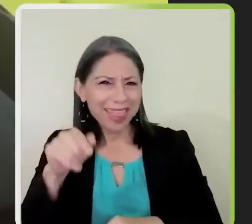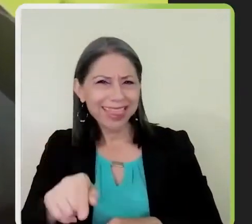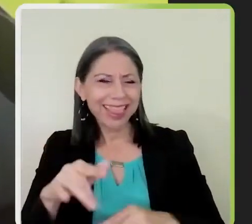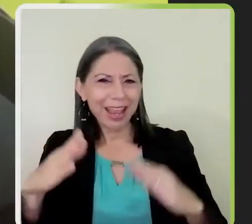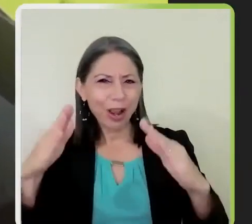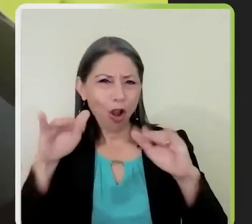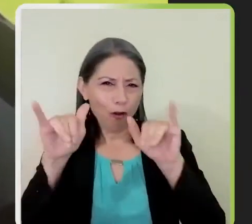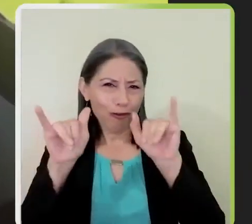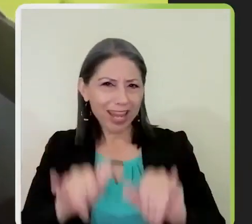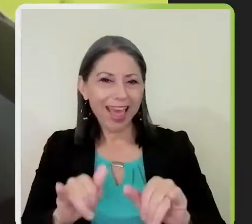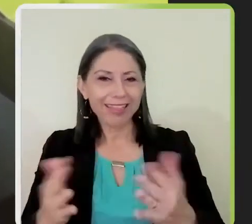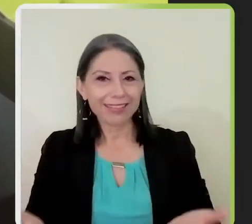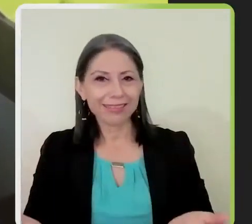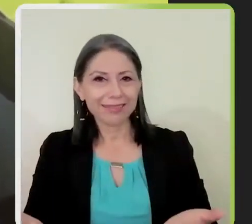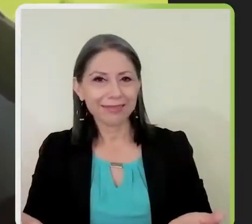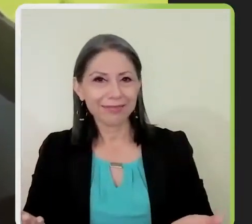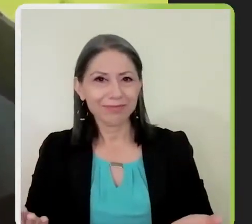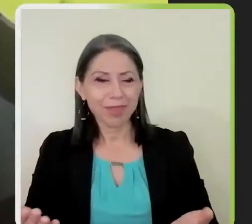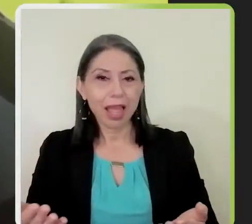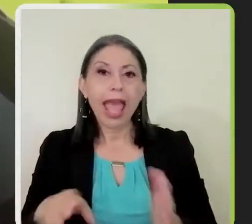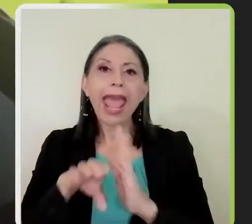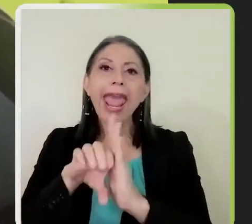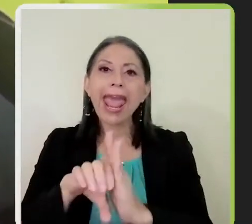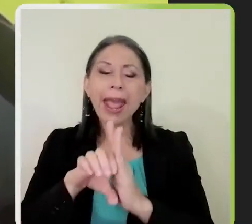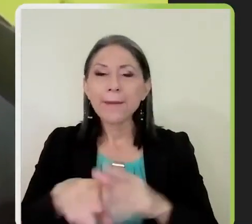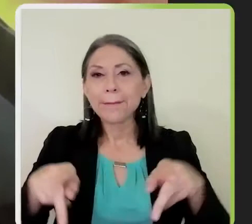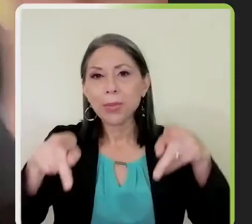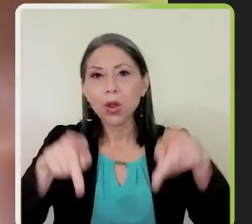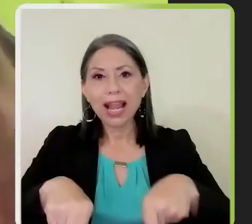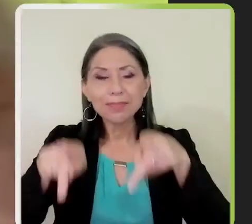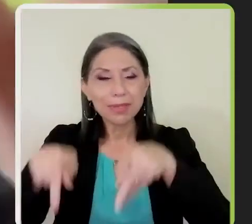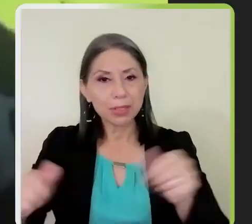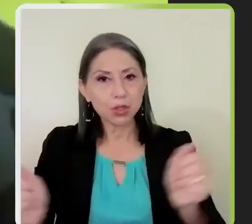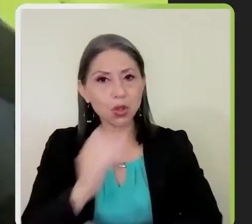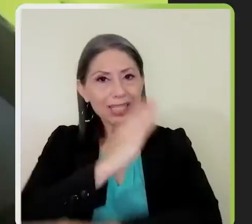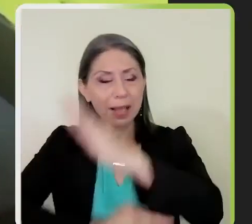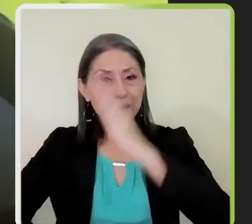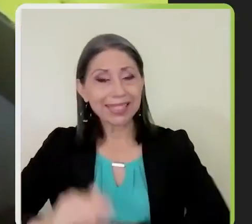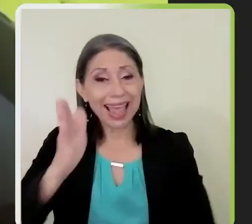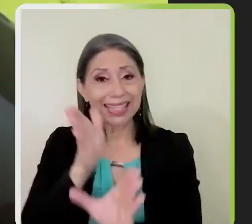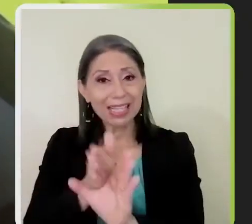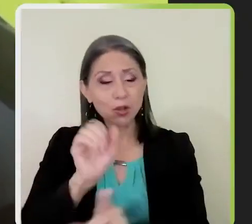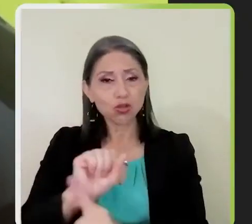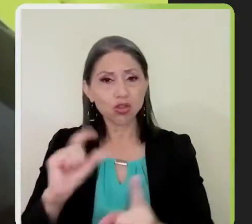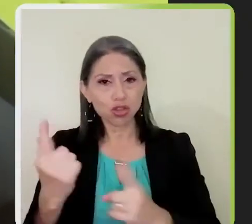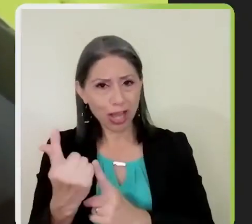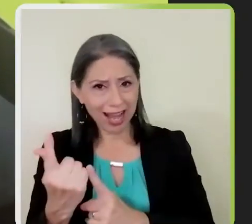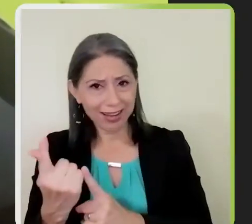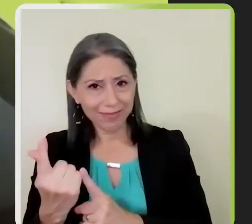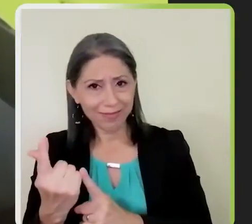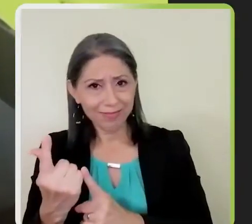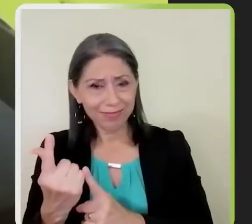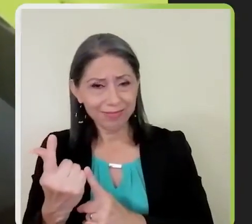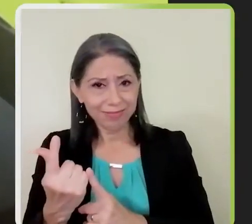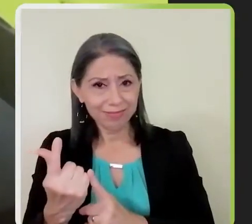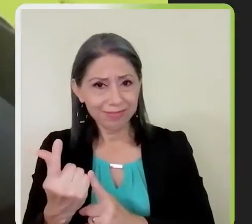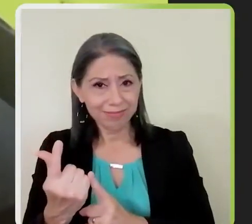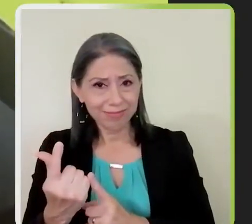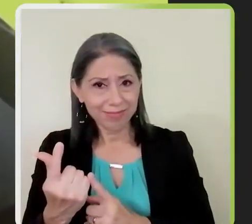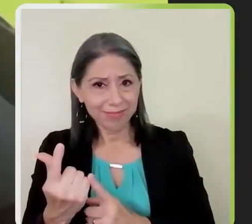así, de alguna manera, ¿verdad? Personas, por ejemplo, las personas con discapacidad psicosocial,